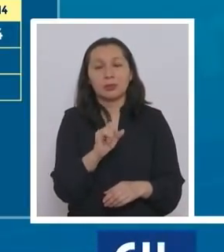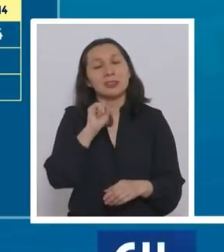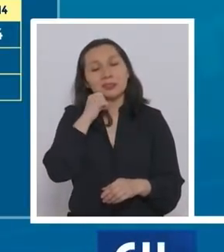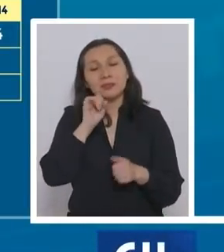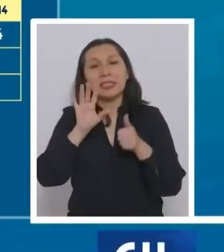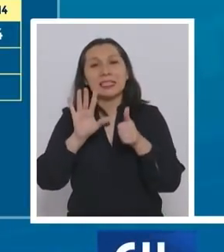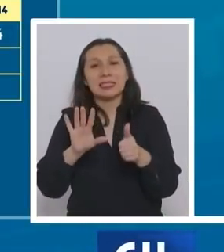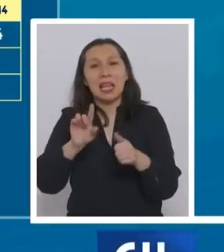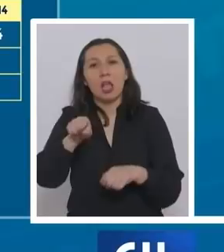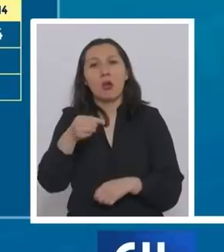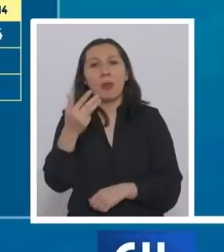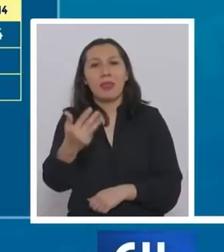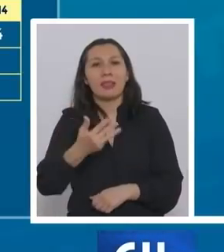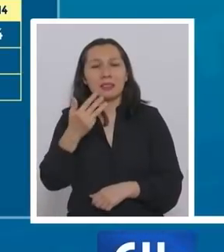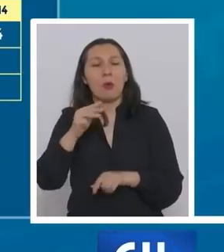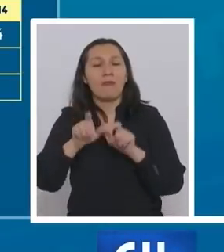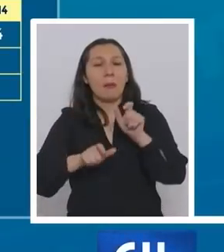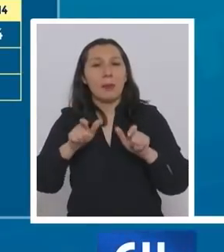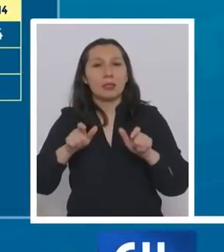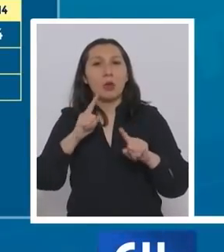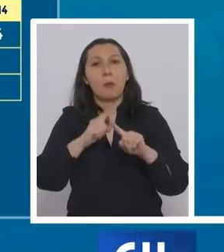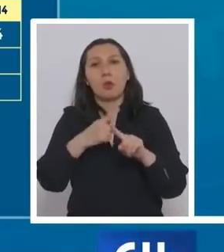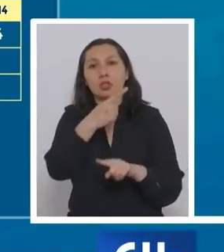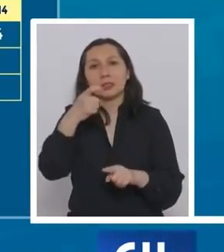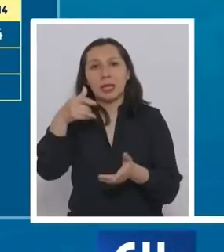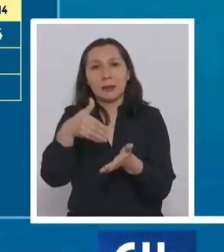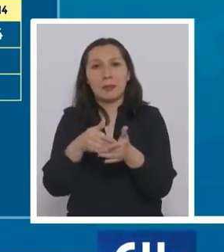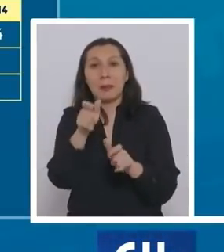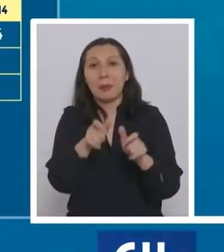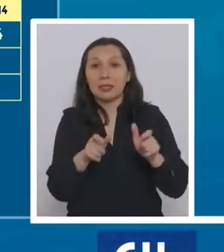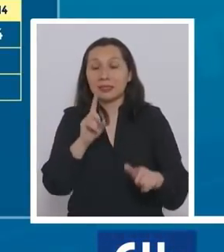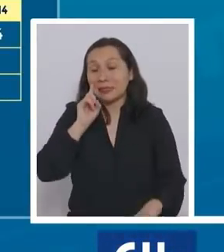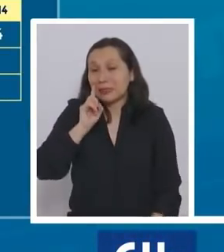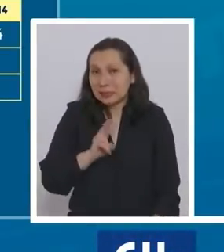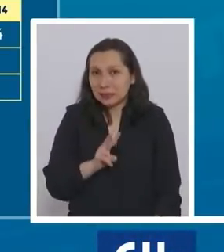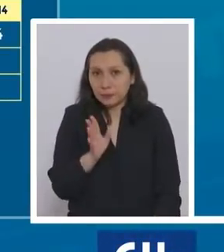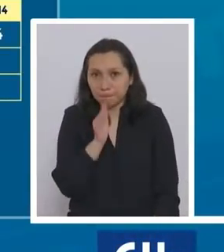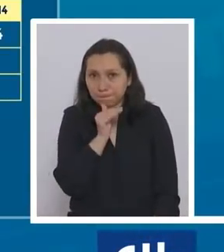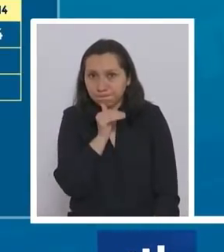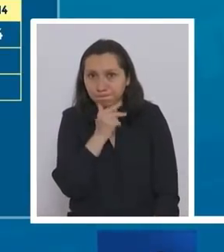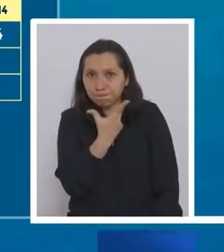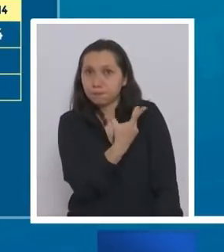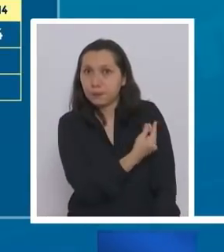de 6,19 personas por cada 100.000 habitantes no vacunados.